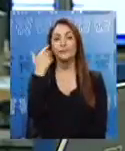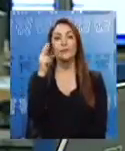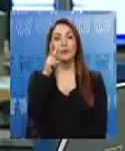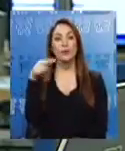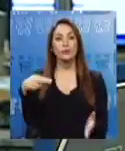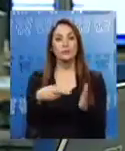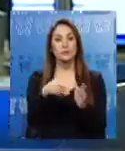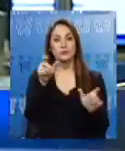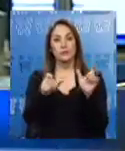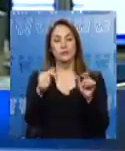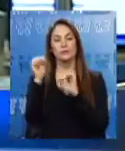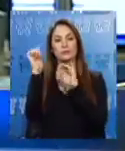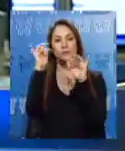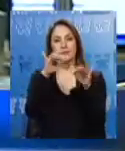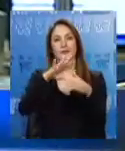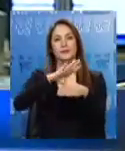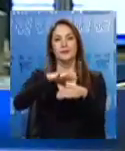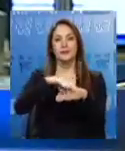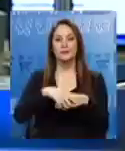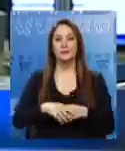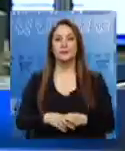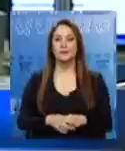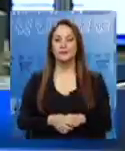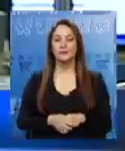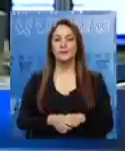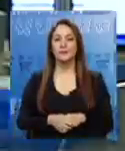2.000 personas acudieron a la feria.